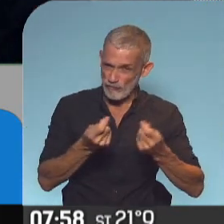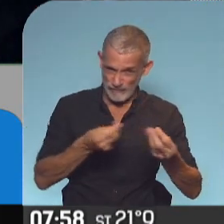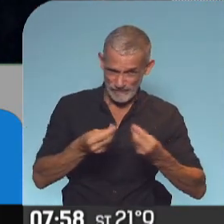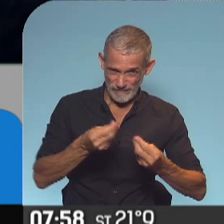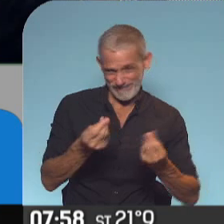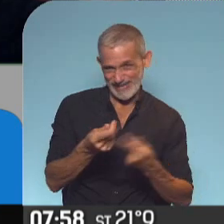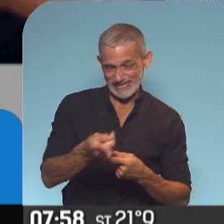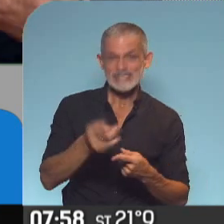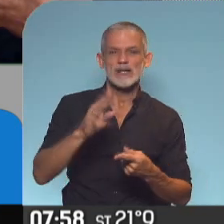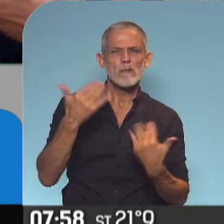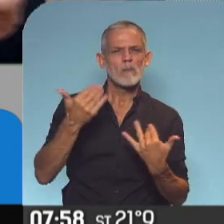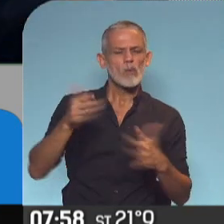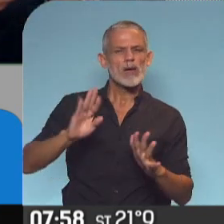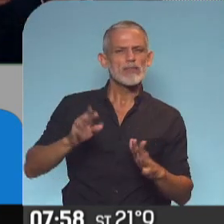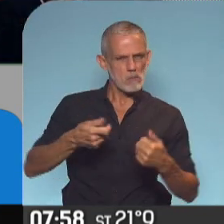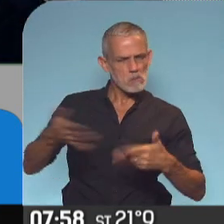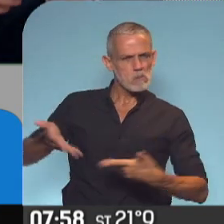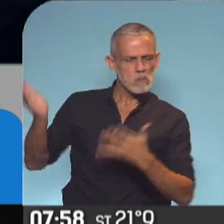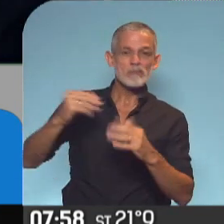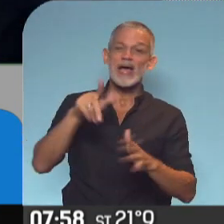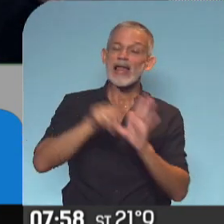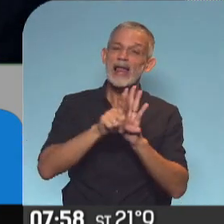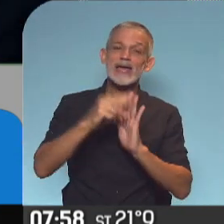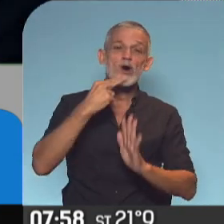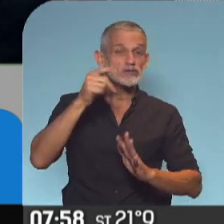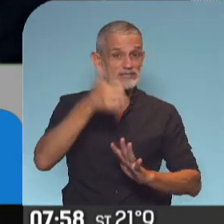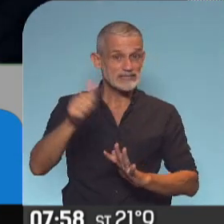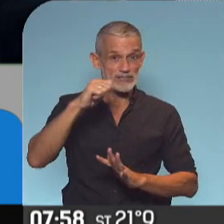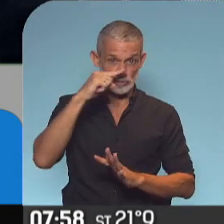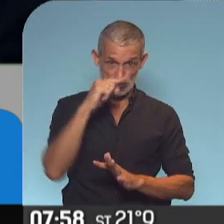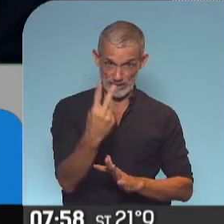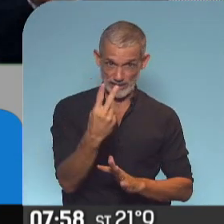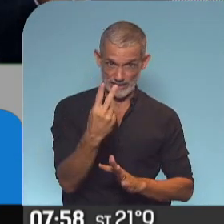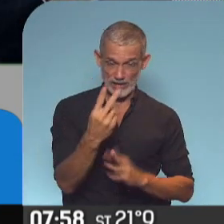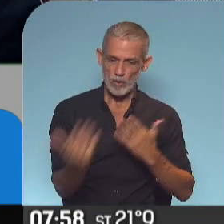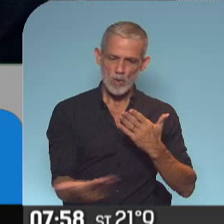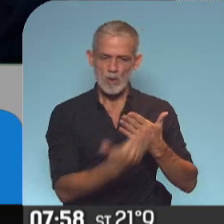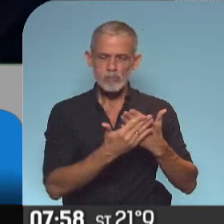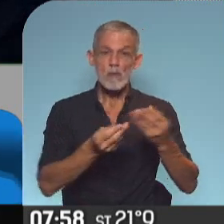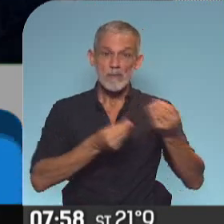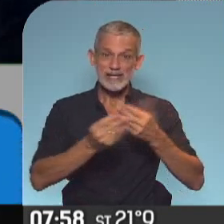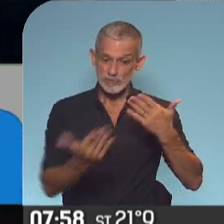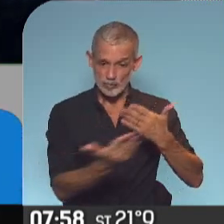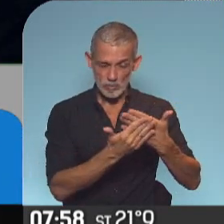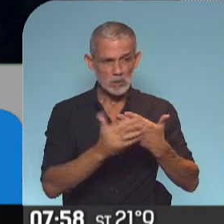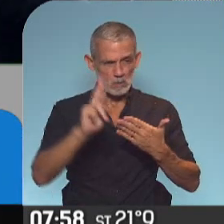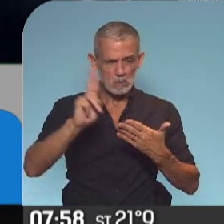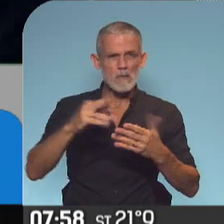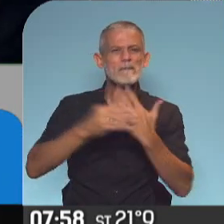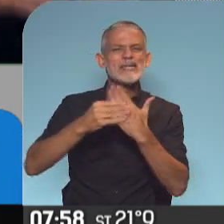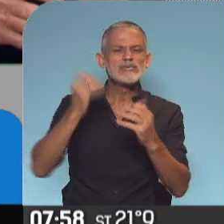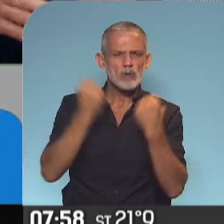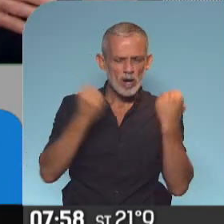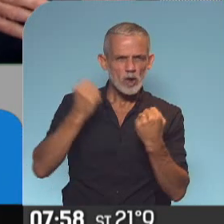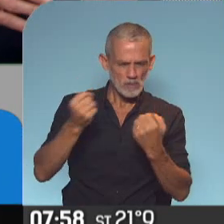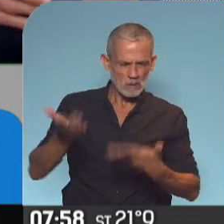permitía ese tipo de endeudamiento. La ley 11.672, complementaria permanente al presupuesto, autorizaba al ministro de Economía a